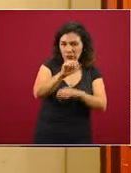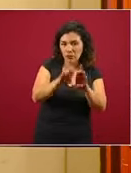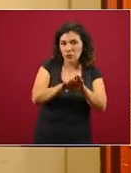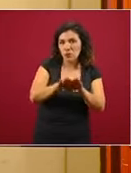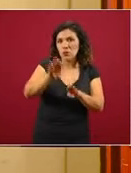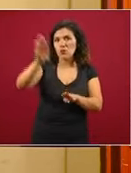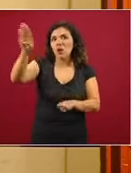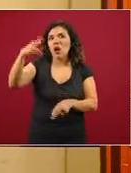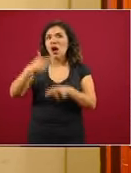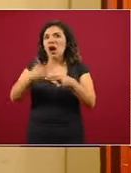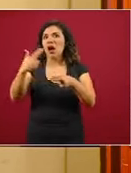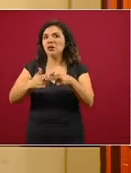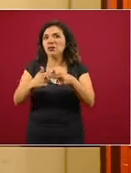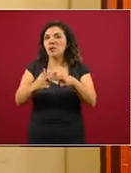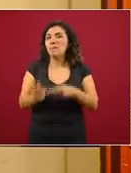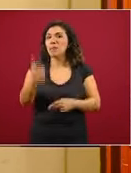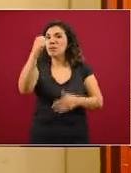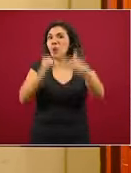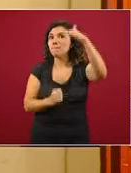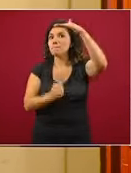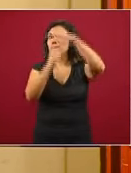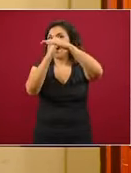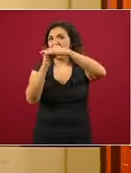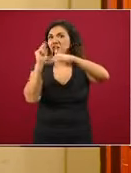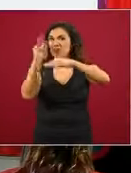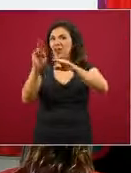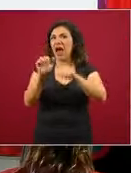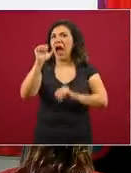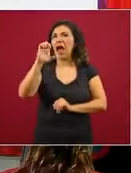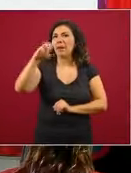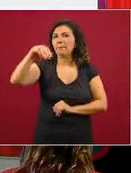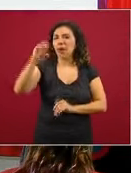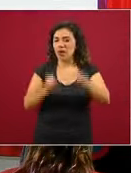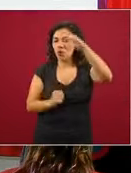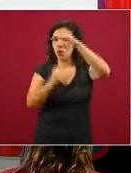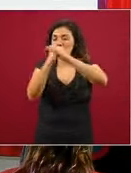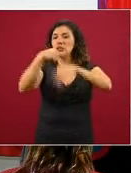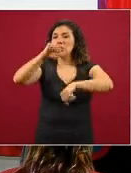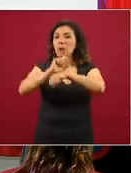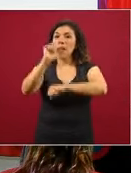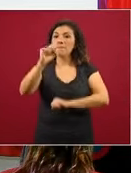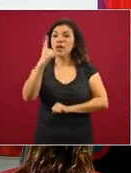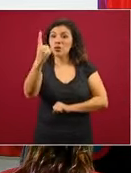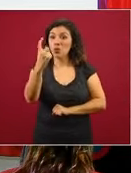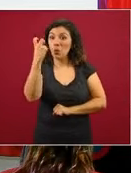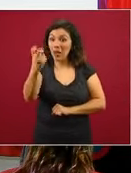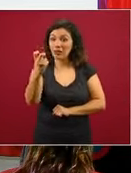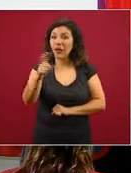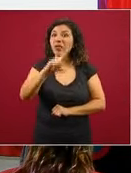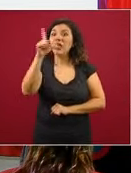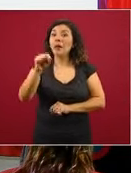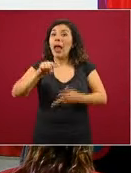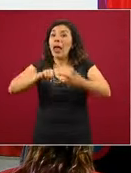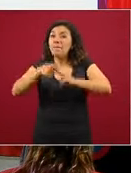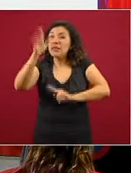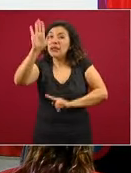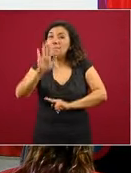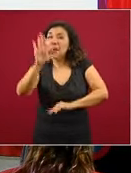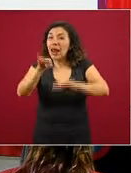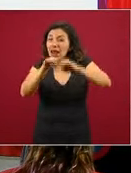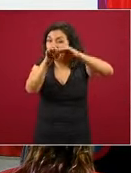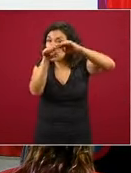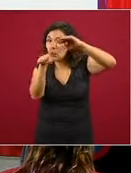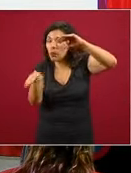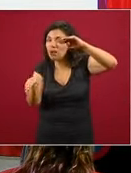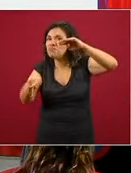llegando precisamente a un primer pico, digamos un primer acme en la semana 21. Pareciera que hubiera empezado a bajar,